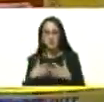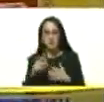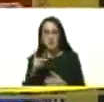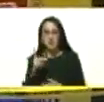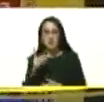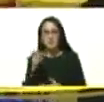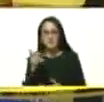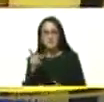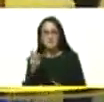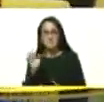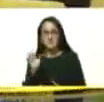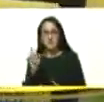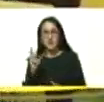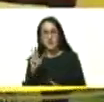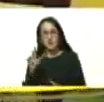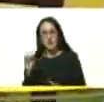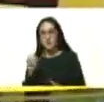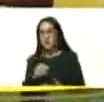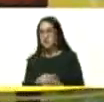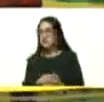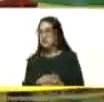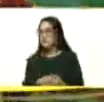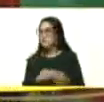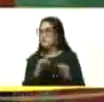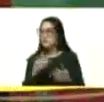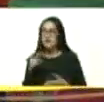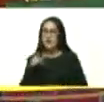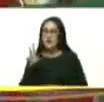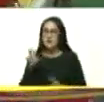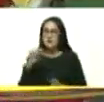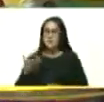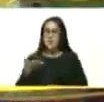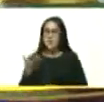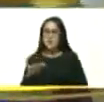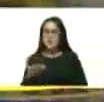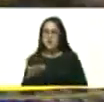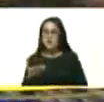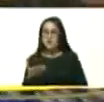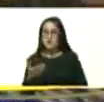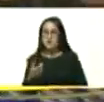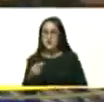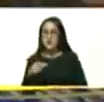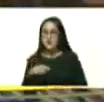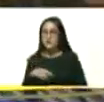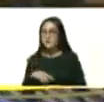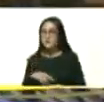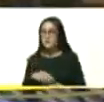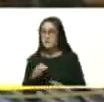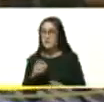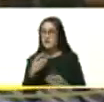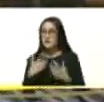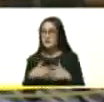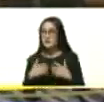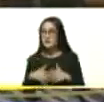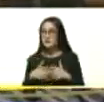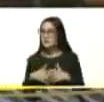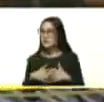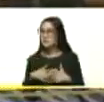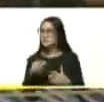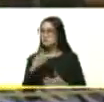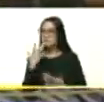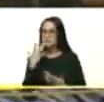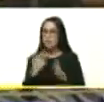Pedro. Bueno, sí. Bueno, presidente, es importante destacar que Industrias Don Pedro, aquí ustedes